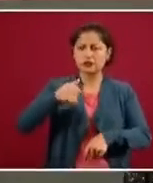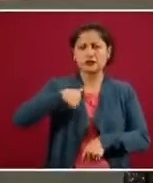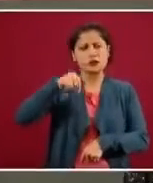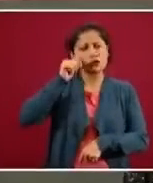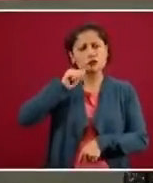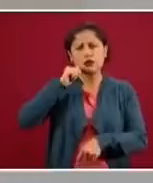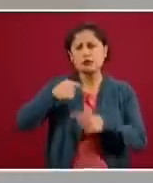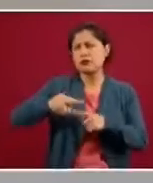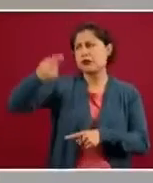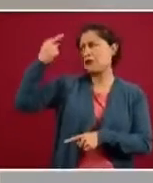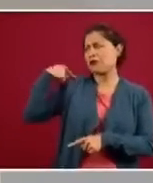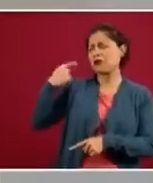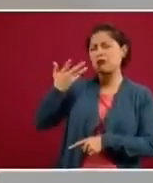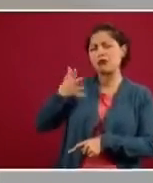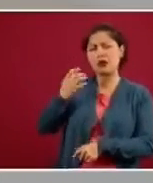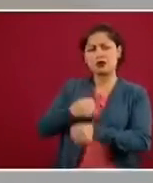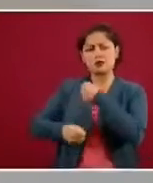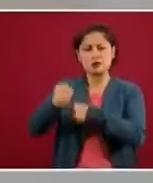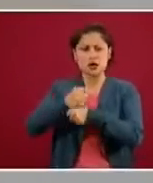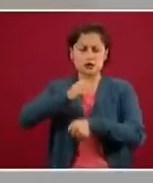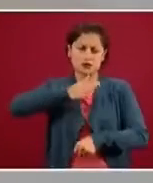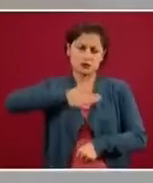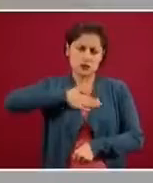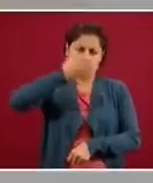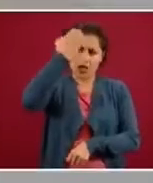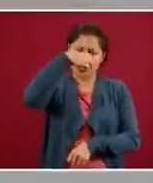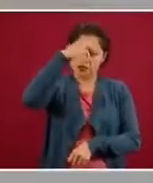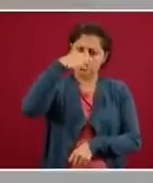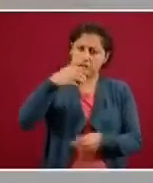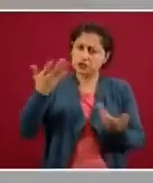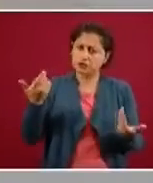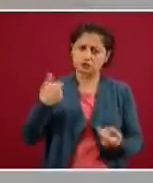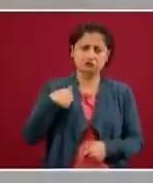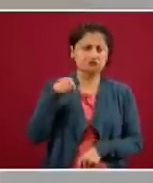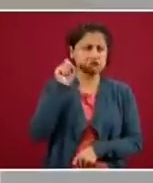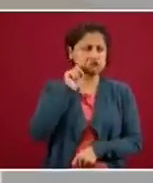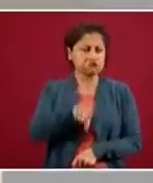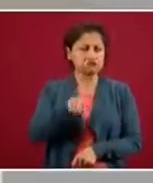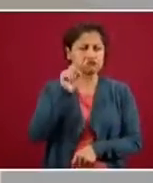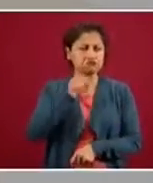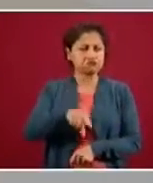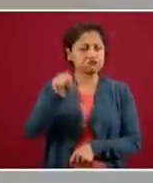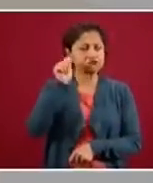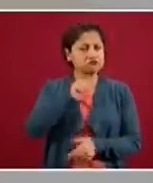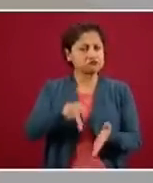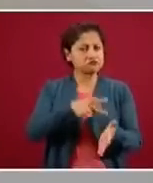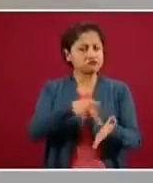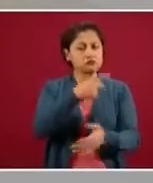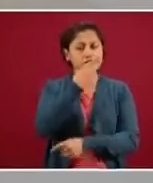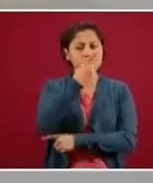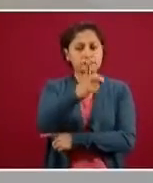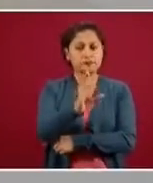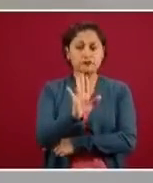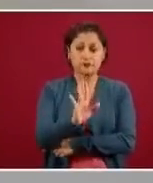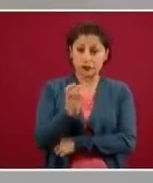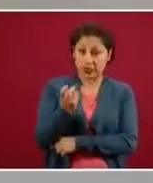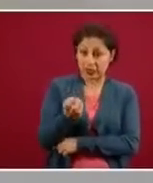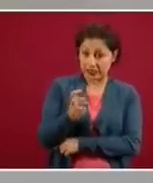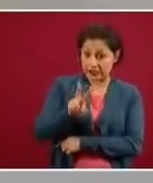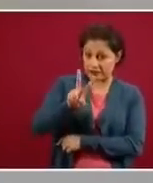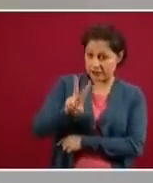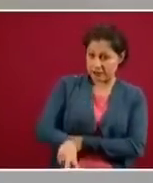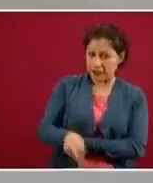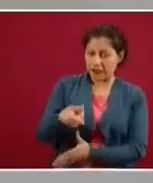a este tema. La verdad es importante porque permite que una población, en este